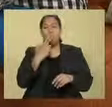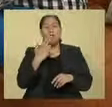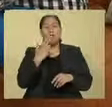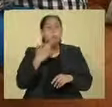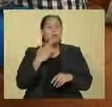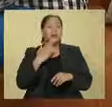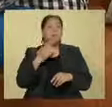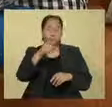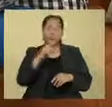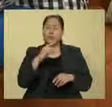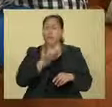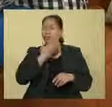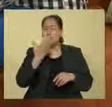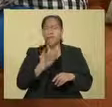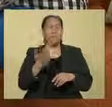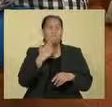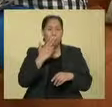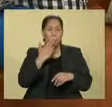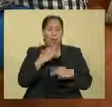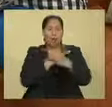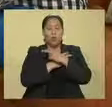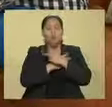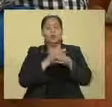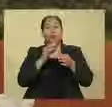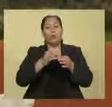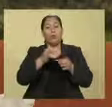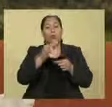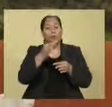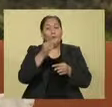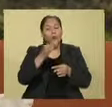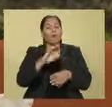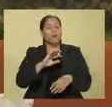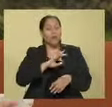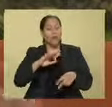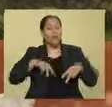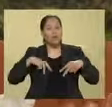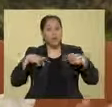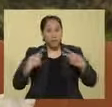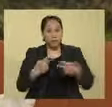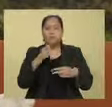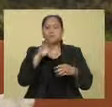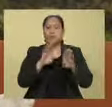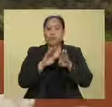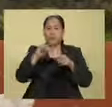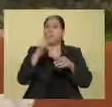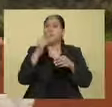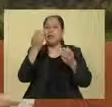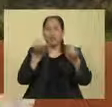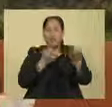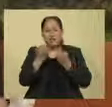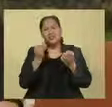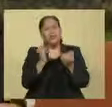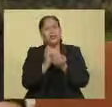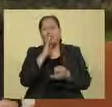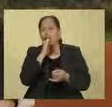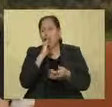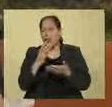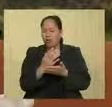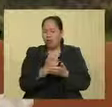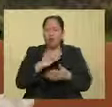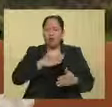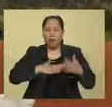el fumar mucho también puede debilitar los huesos. Okay. Y inhibe un poco el ejercicio, porque ahorita, como estaban comentando,